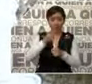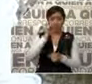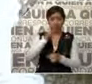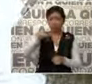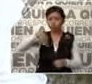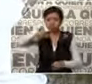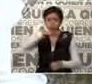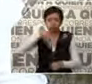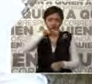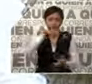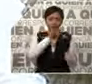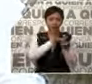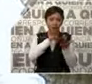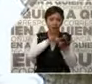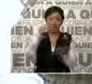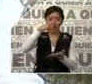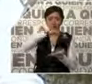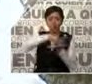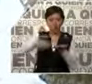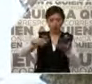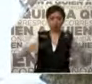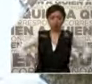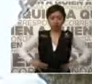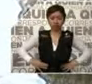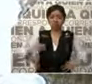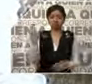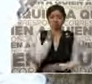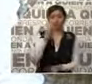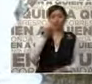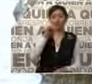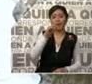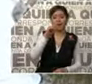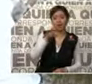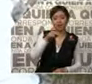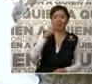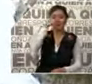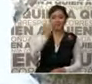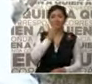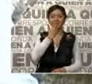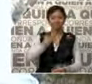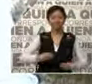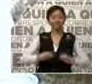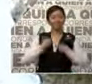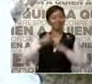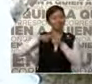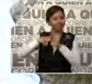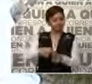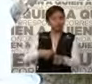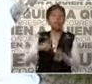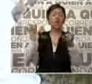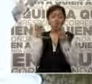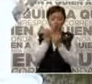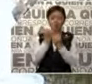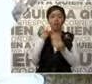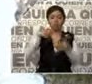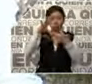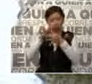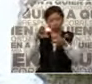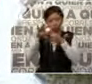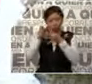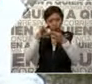de buscar ese apoyo para comprarle el corset que tanto necesita el niño y así tenga una mejor calidad de vida. Por otra parte, les comento que nos